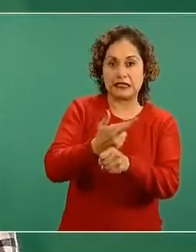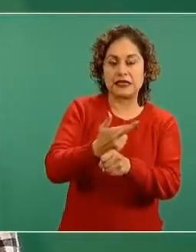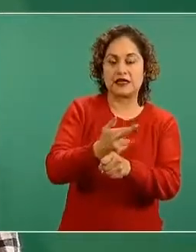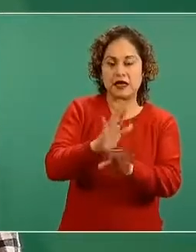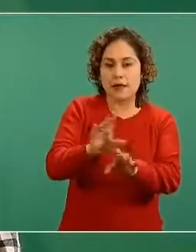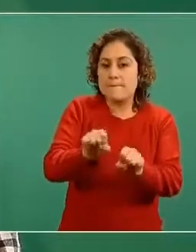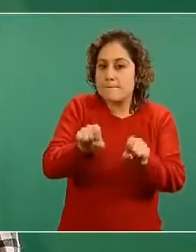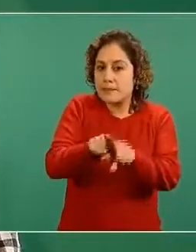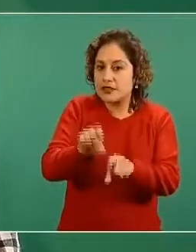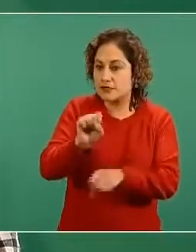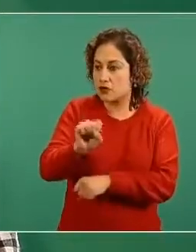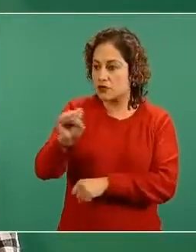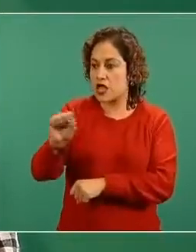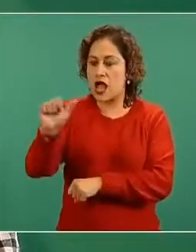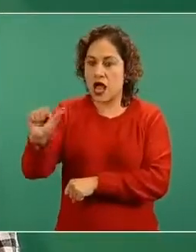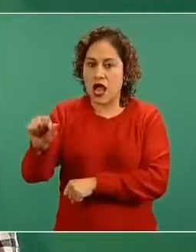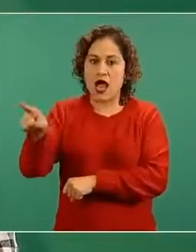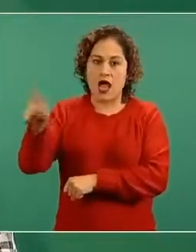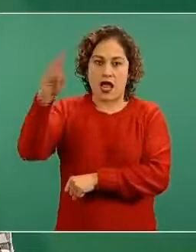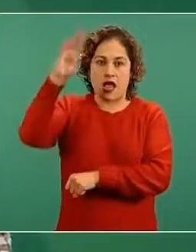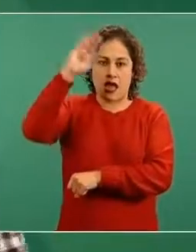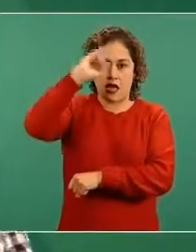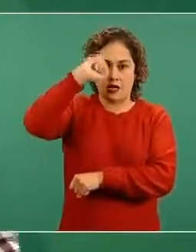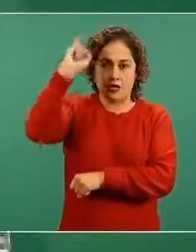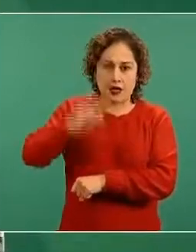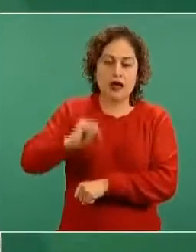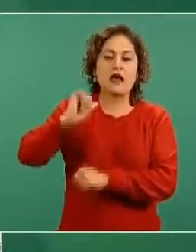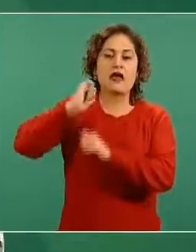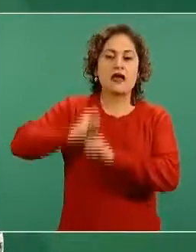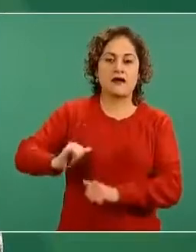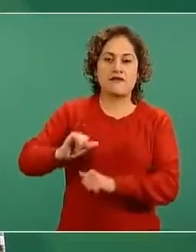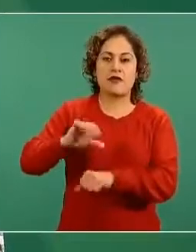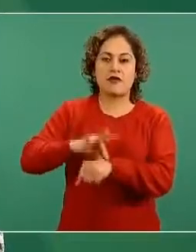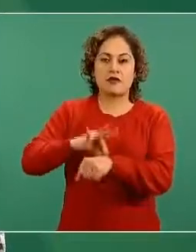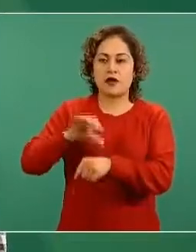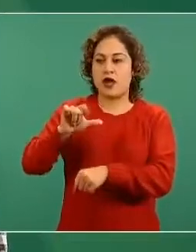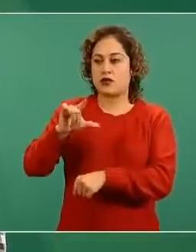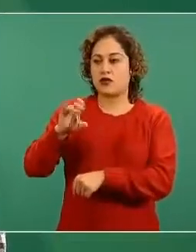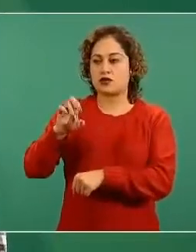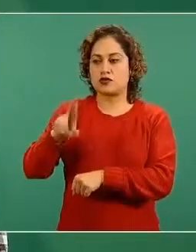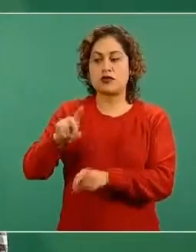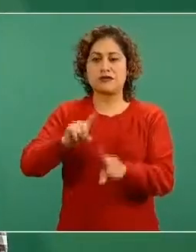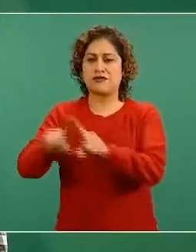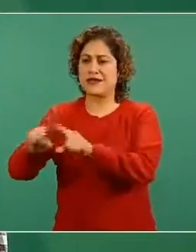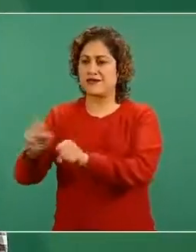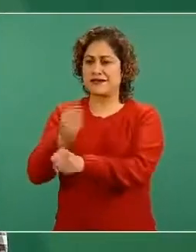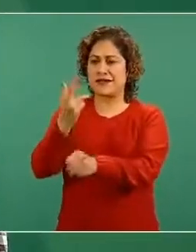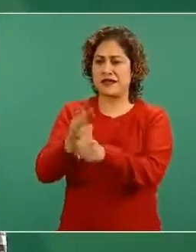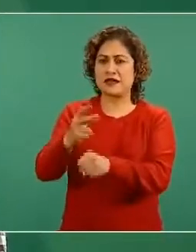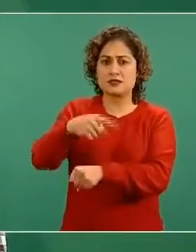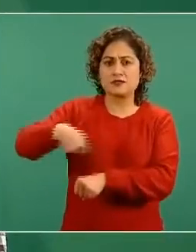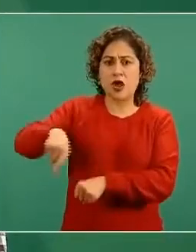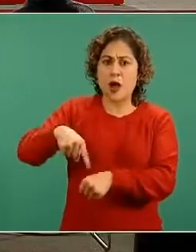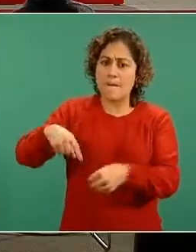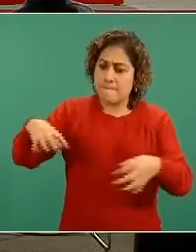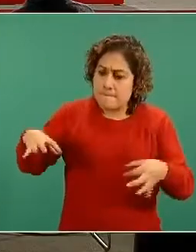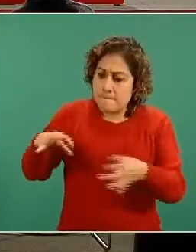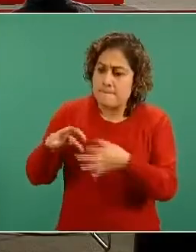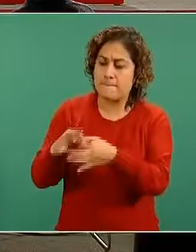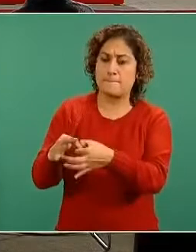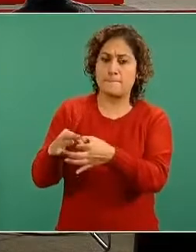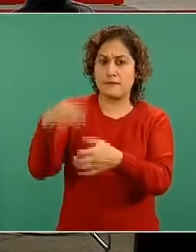actual secretario de salud, el doctor Alcocer, nos movilizamos para coordinar una respuesta de